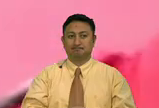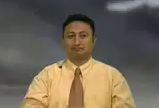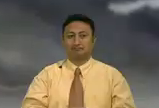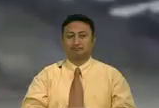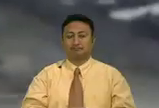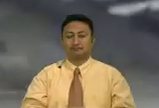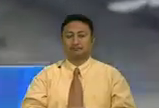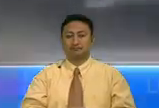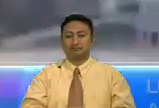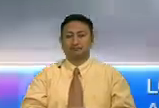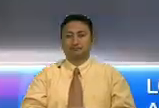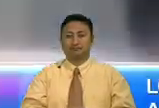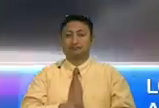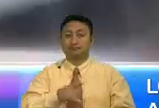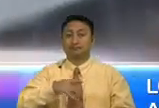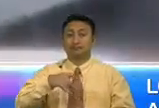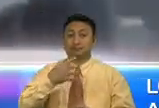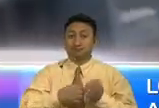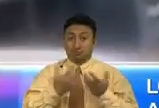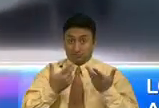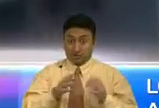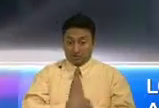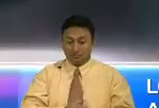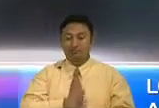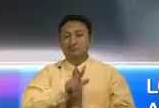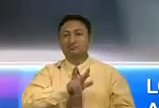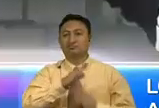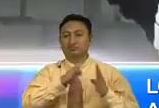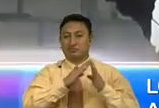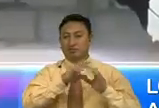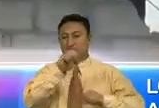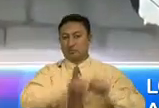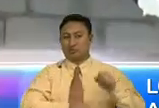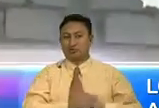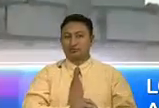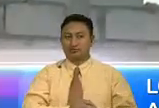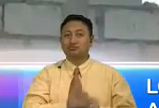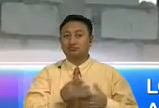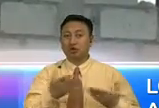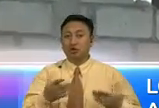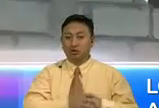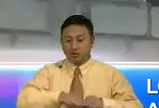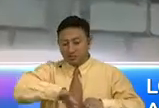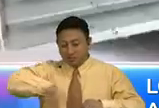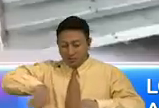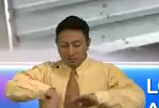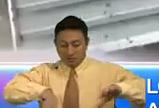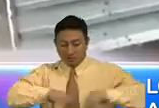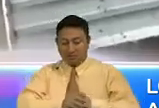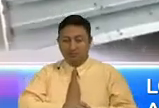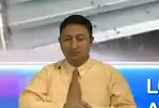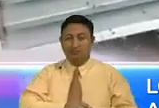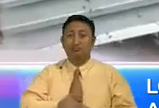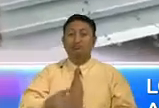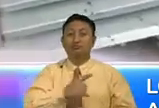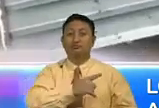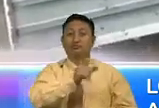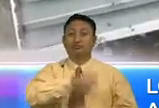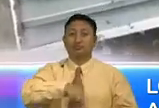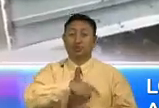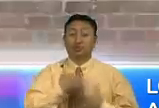sector. Luego de haber pasado el percance, tres viviendas resultaron afectadas. Se despejaron escombros para evitar más daño. Don Miguel Narváez cuenta que se llevaron un